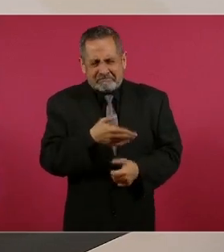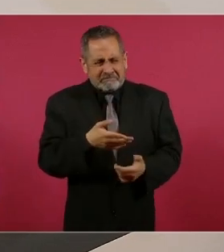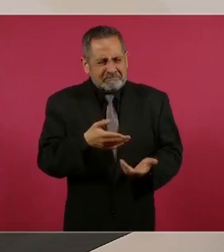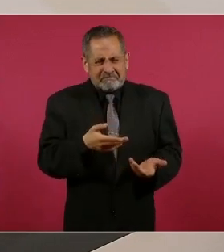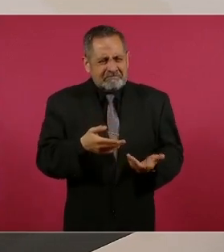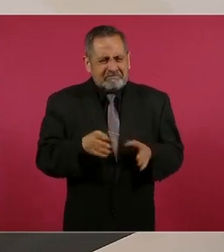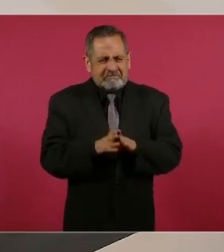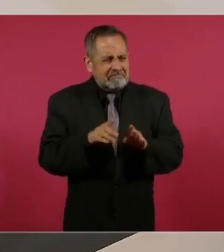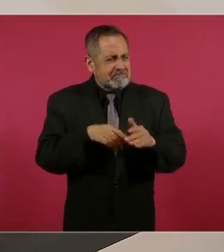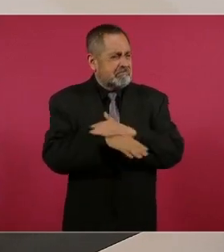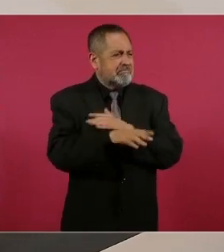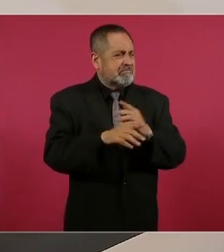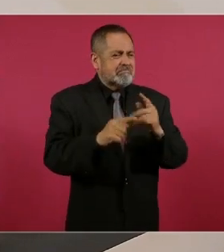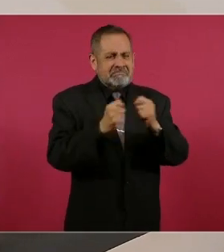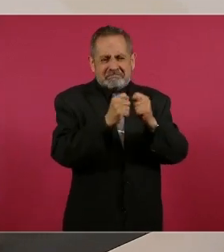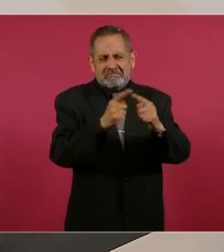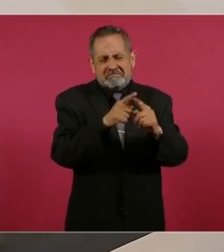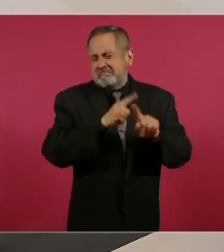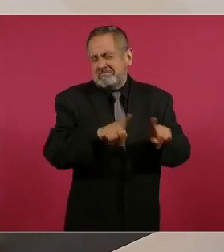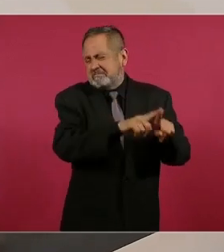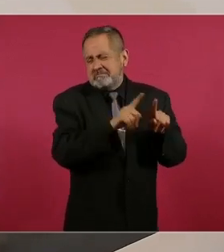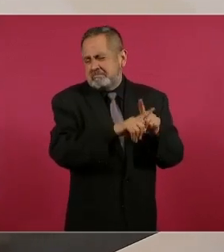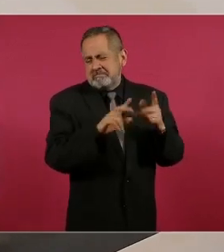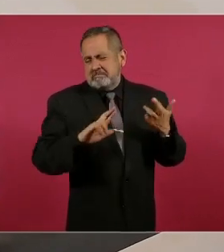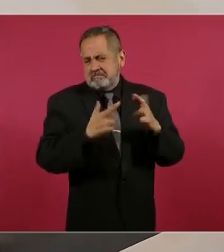iglesias de todas las denominaciones,